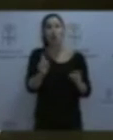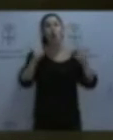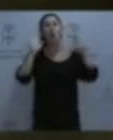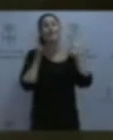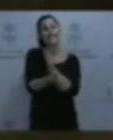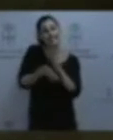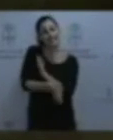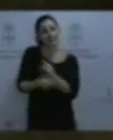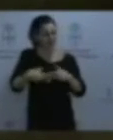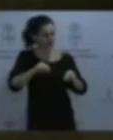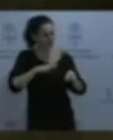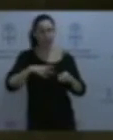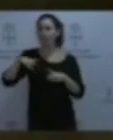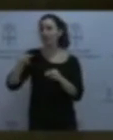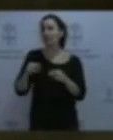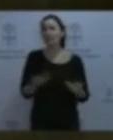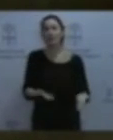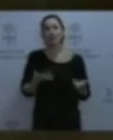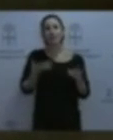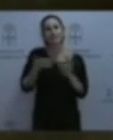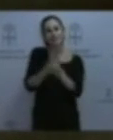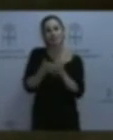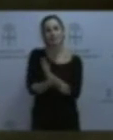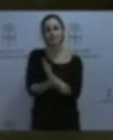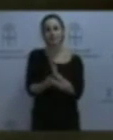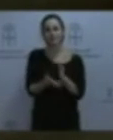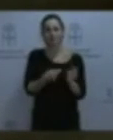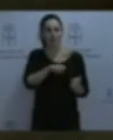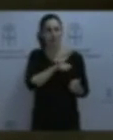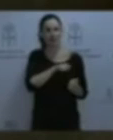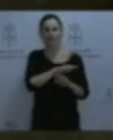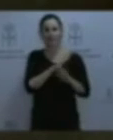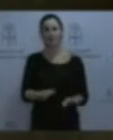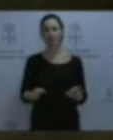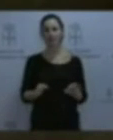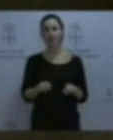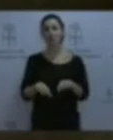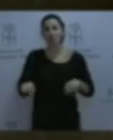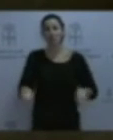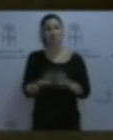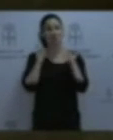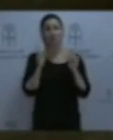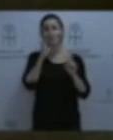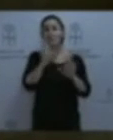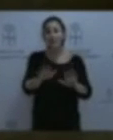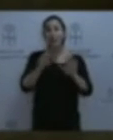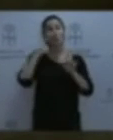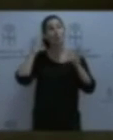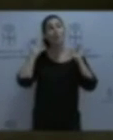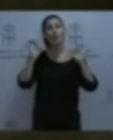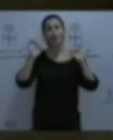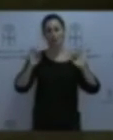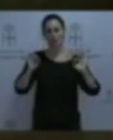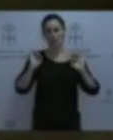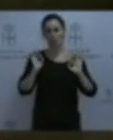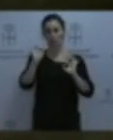especificidad, es una especificidad española que nadie más importó. Como resulta evidente, un concepto ad hoc, creado